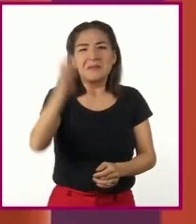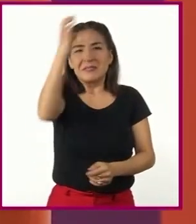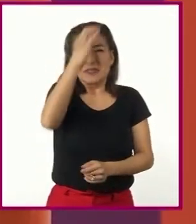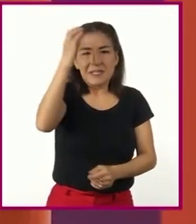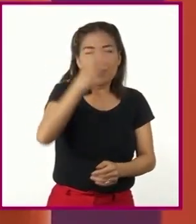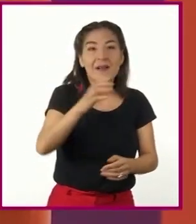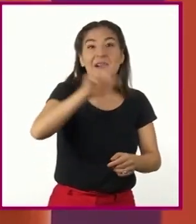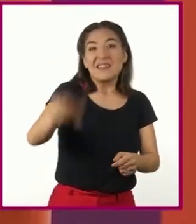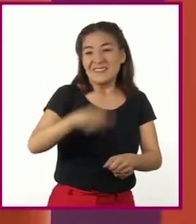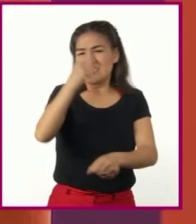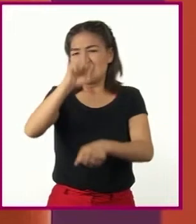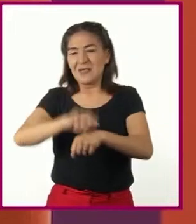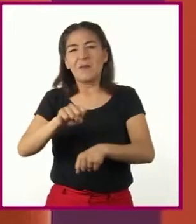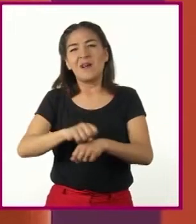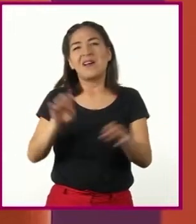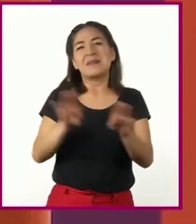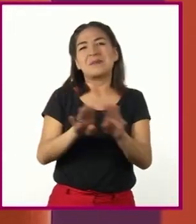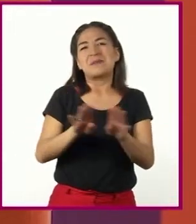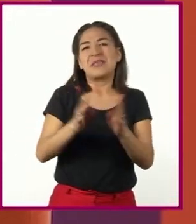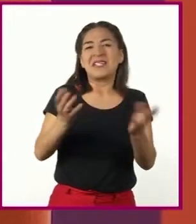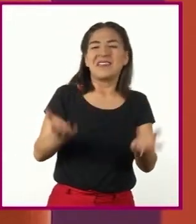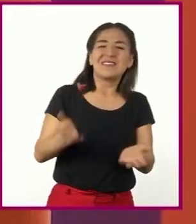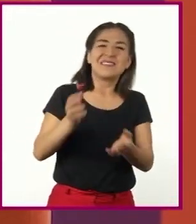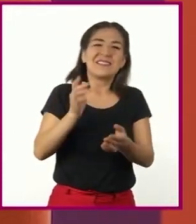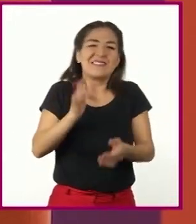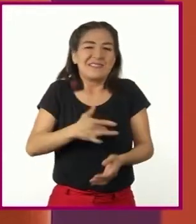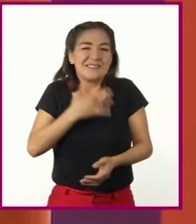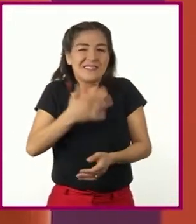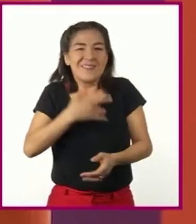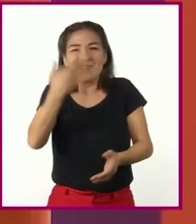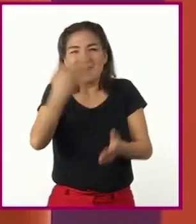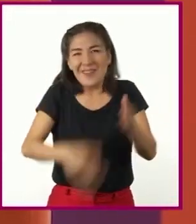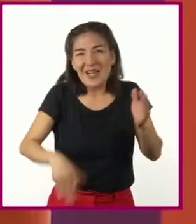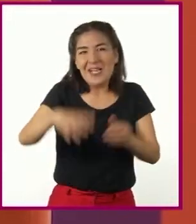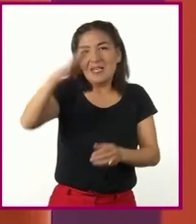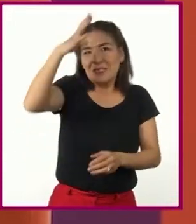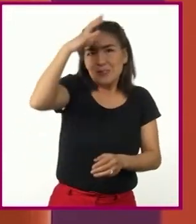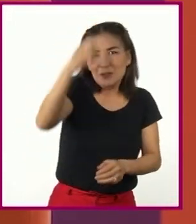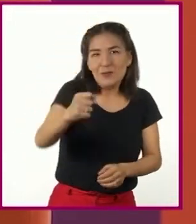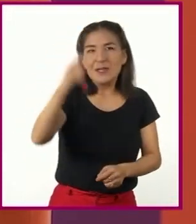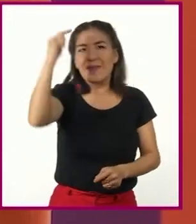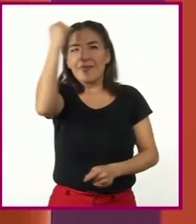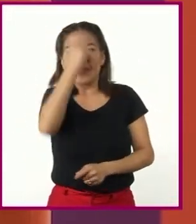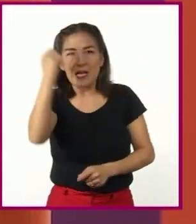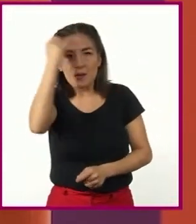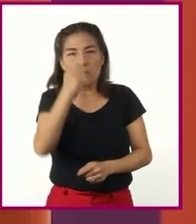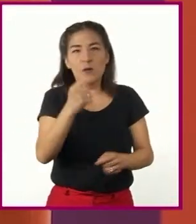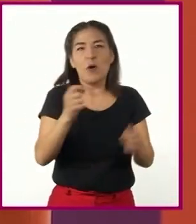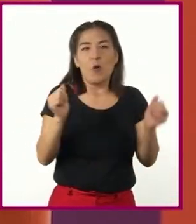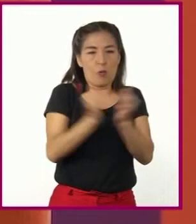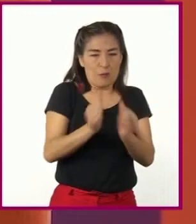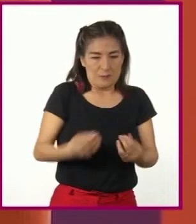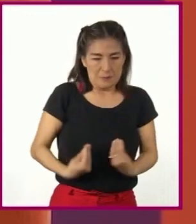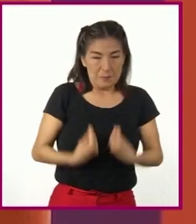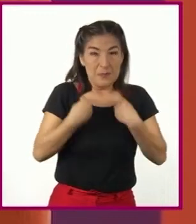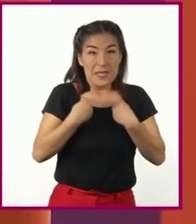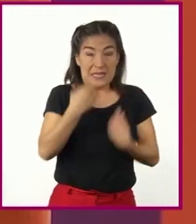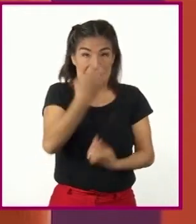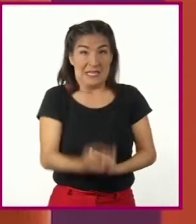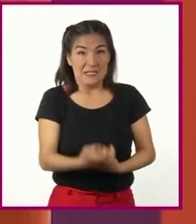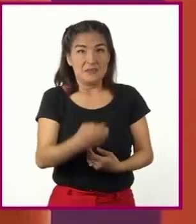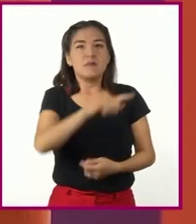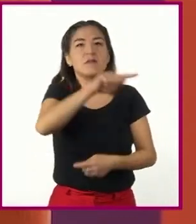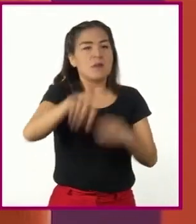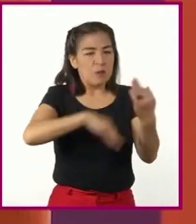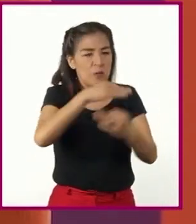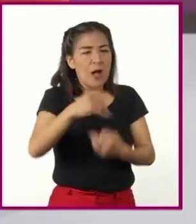como esa vinculación entre los conceptos teóricos y la vida. Y entonces ahí los alumnos